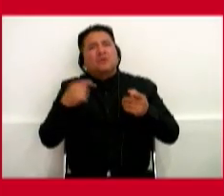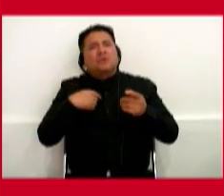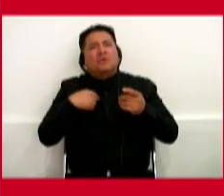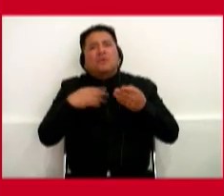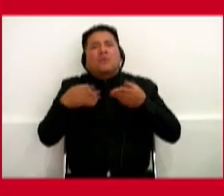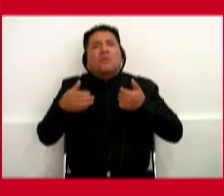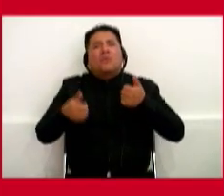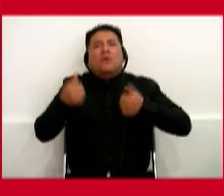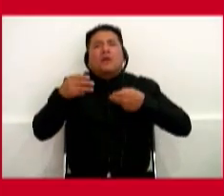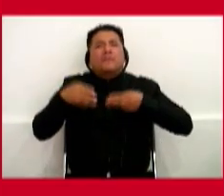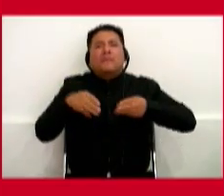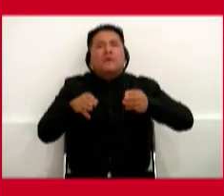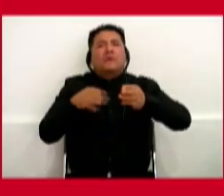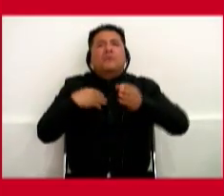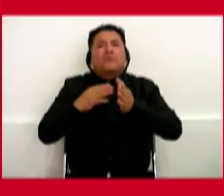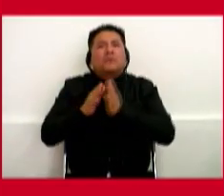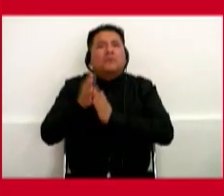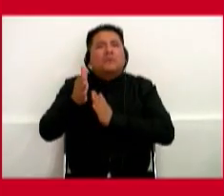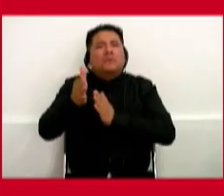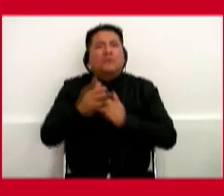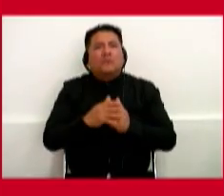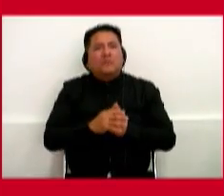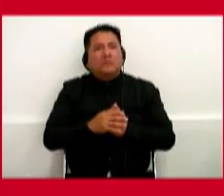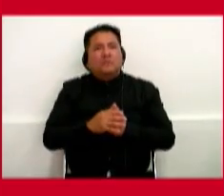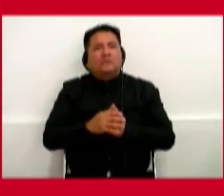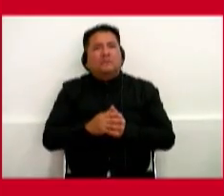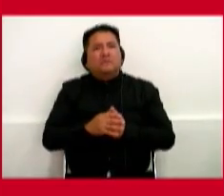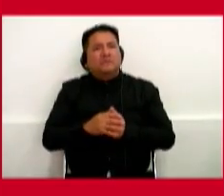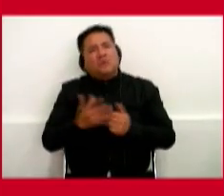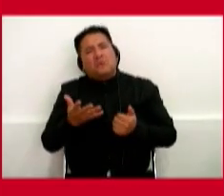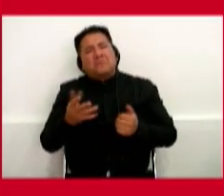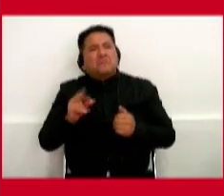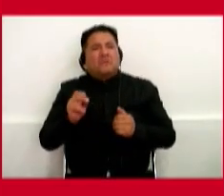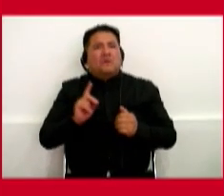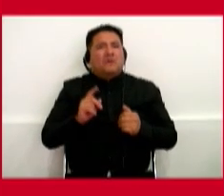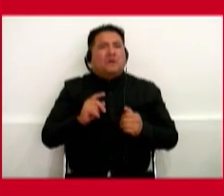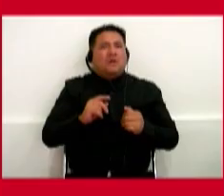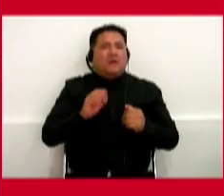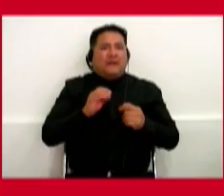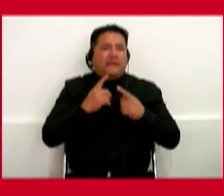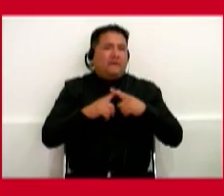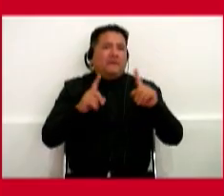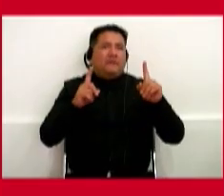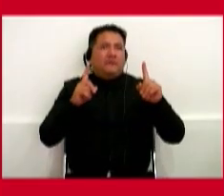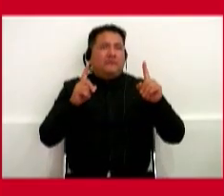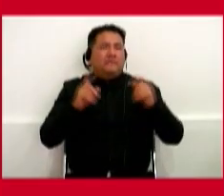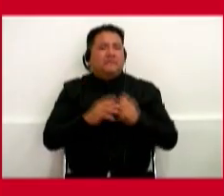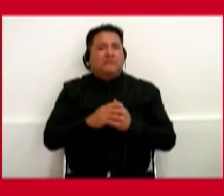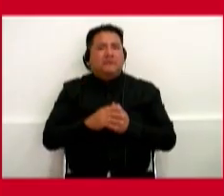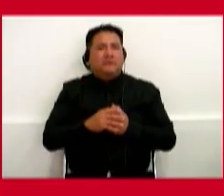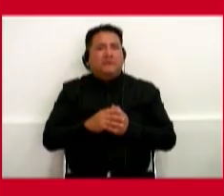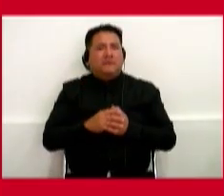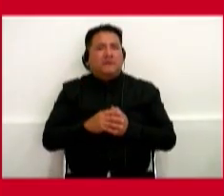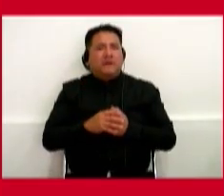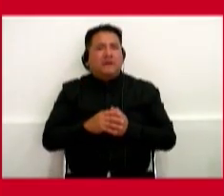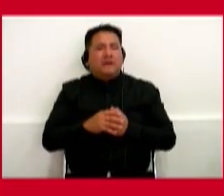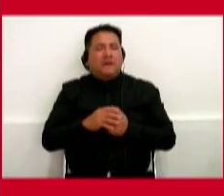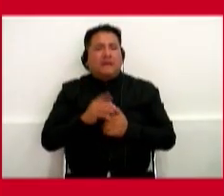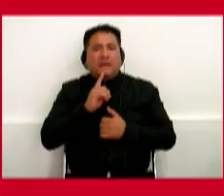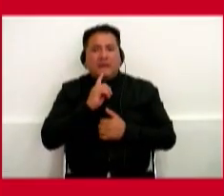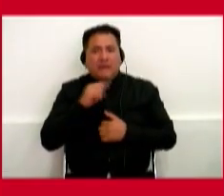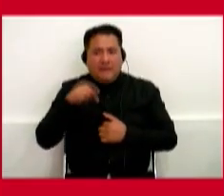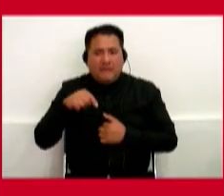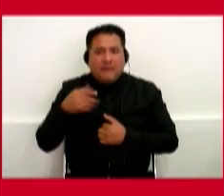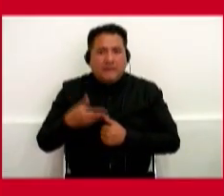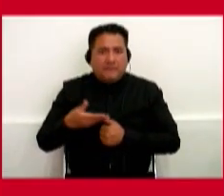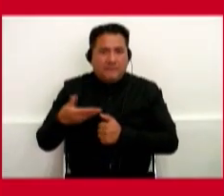hacer un Hill of Value de la subterránea, el Hill of Value del Open Pit es muy distinto, o el Hill of Value de un Open Pit con subterránea es muy diferente. Por lo cual, acá la invitación es,